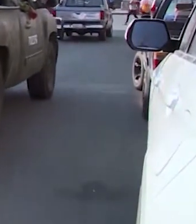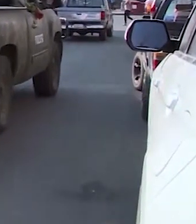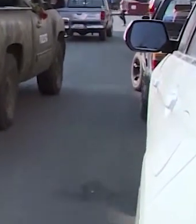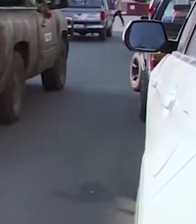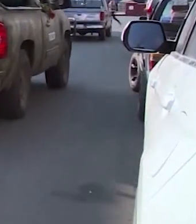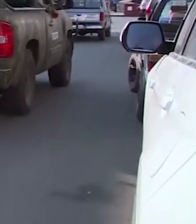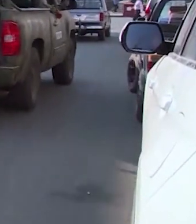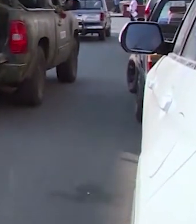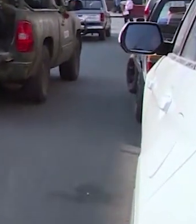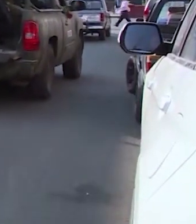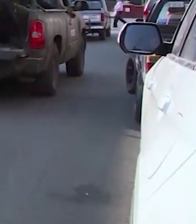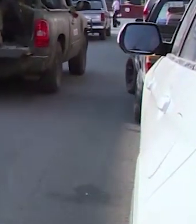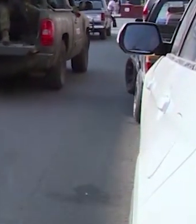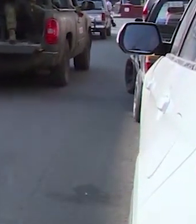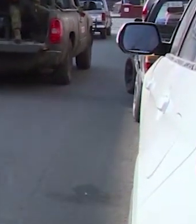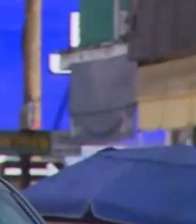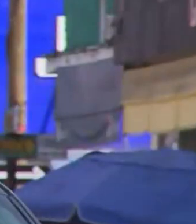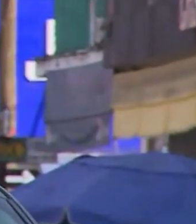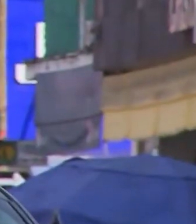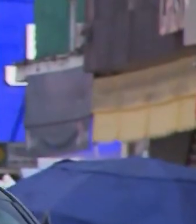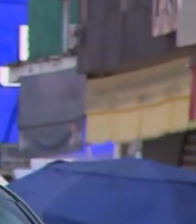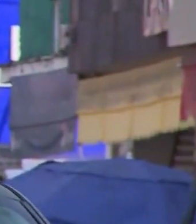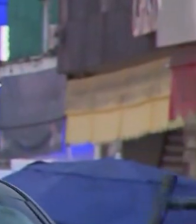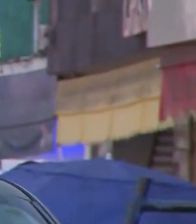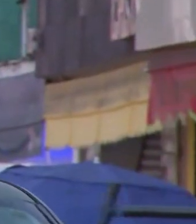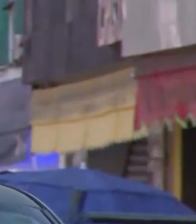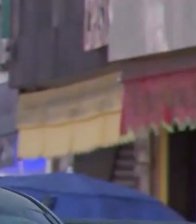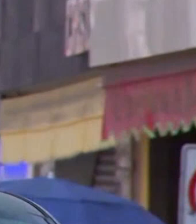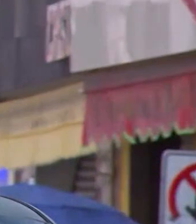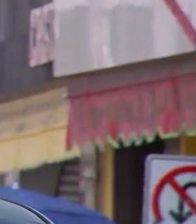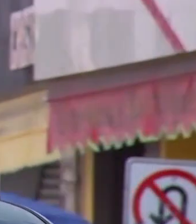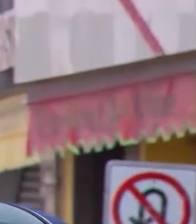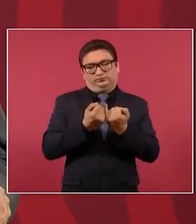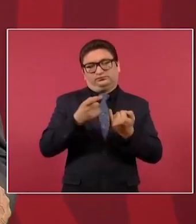en México, en las instituciones.